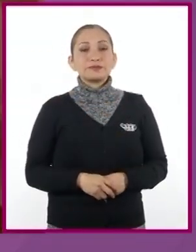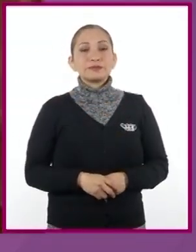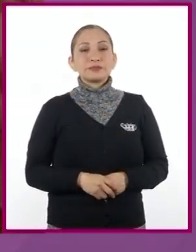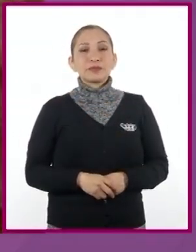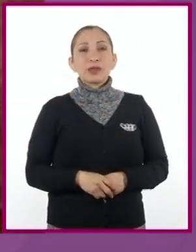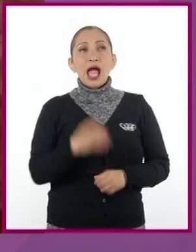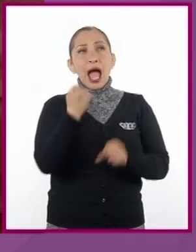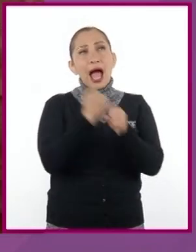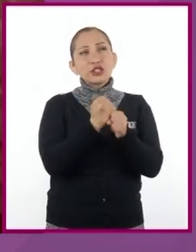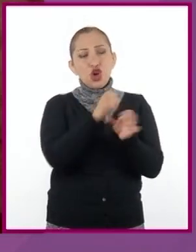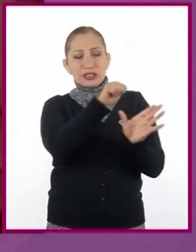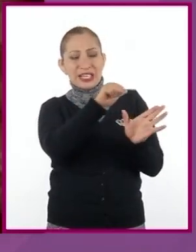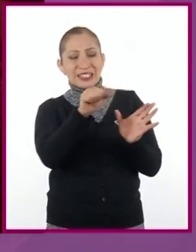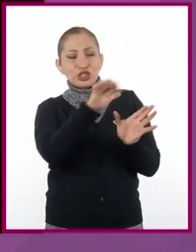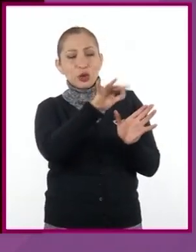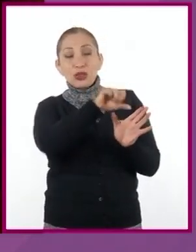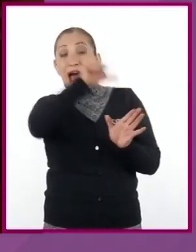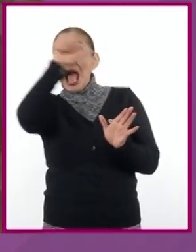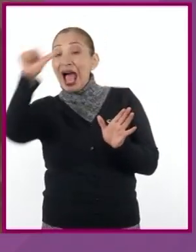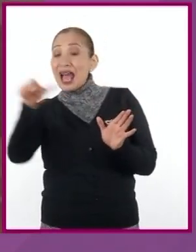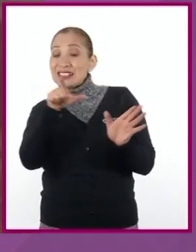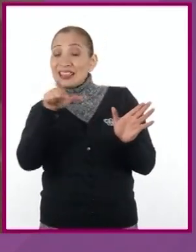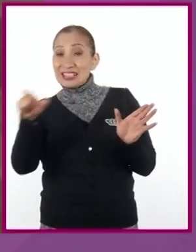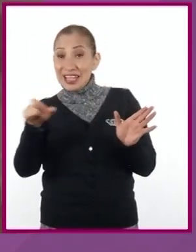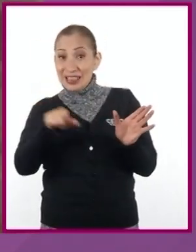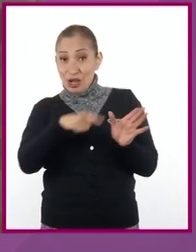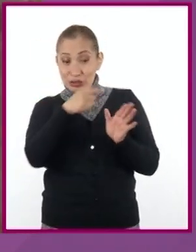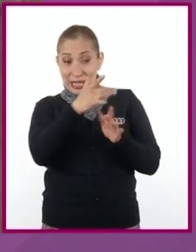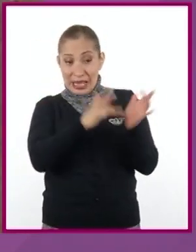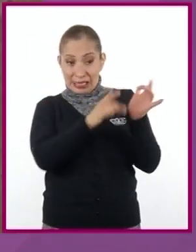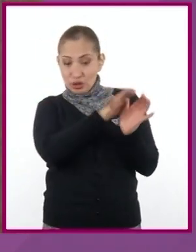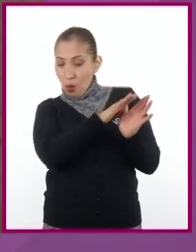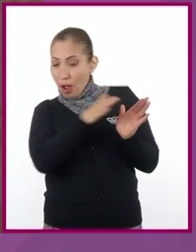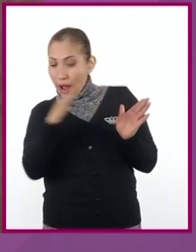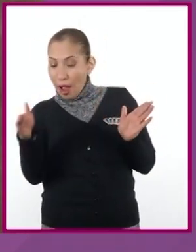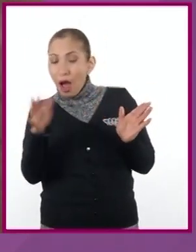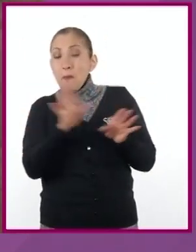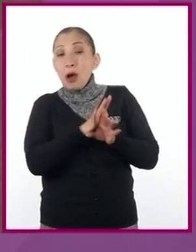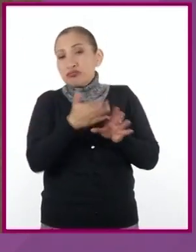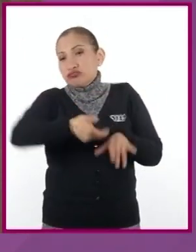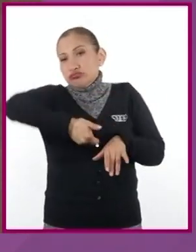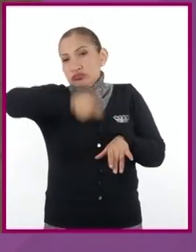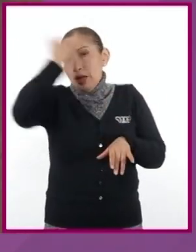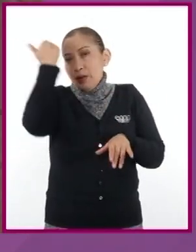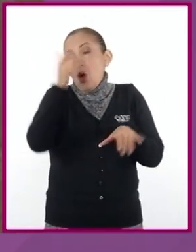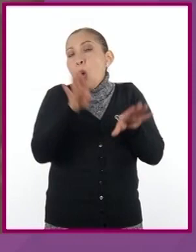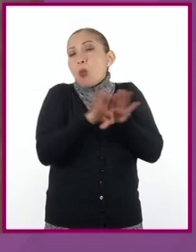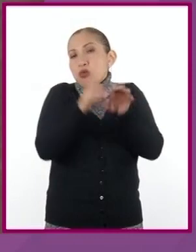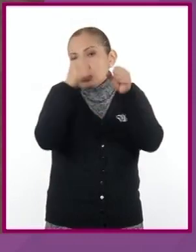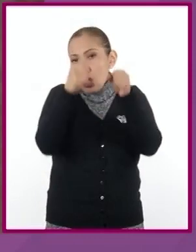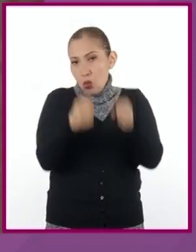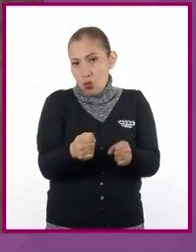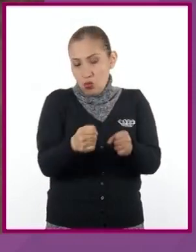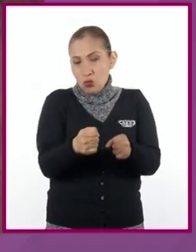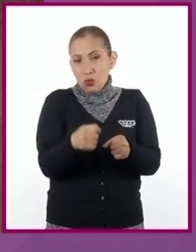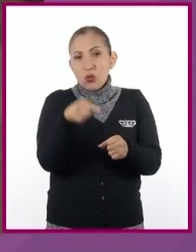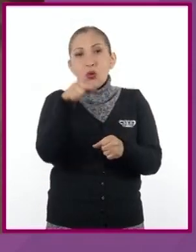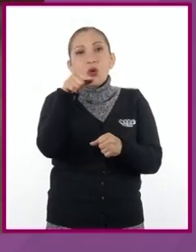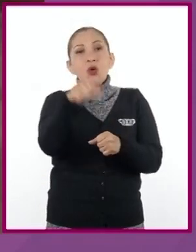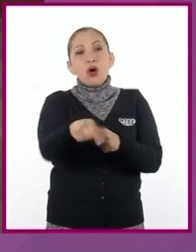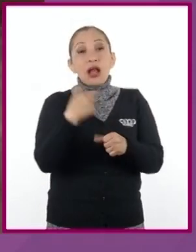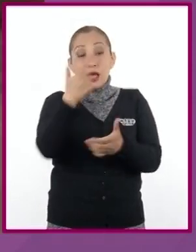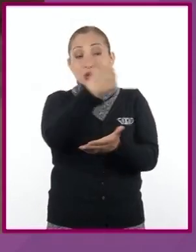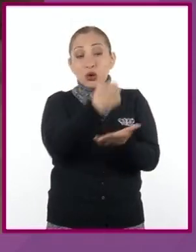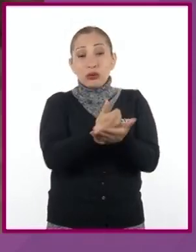Entre el año 650 y el 700 después de Cristo, por razones que no han podido establecerse con seguridad, la